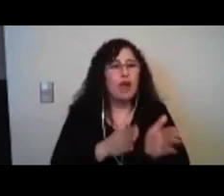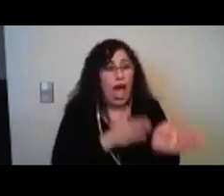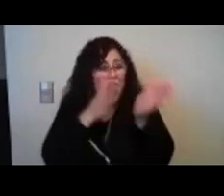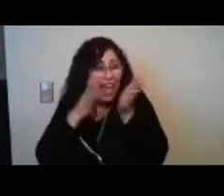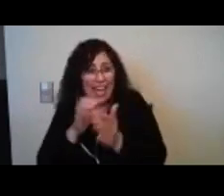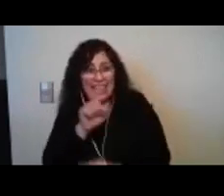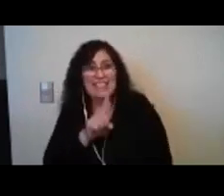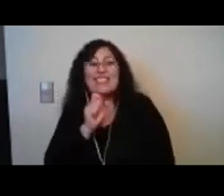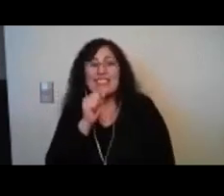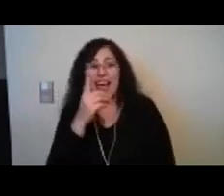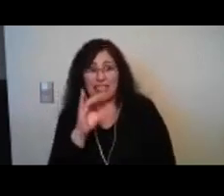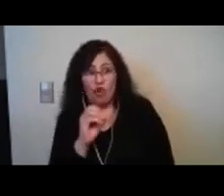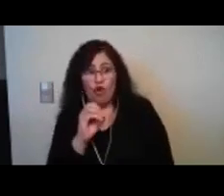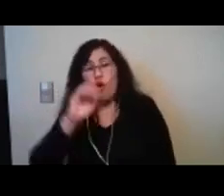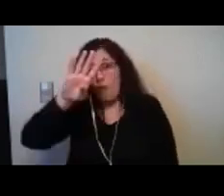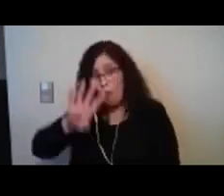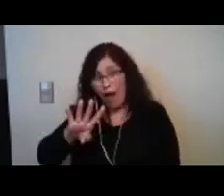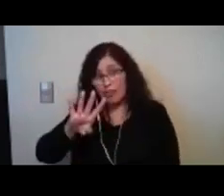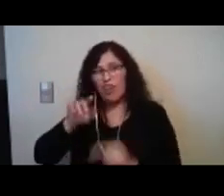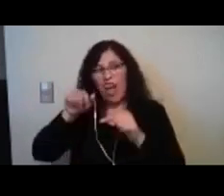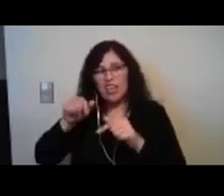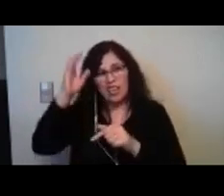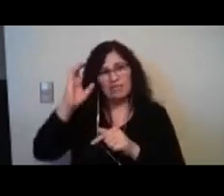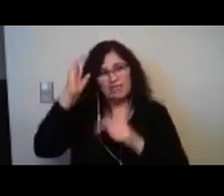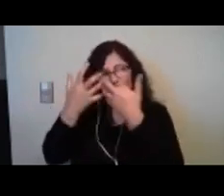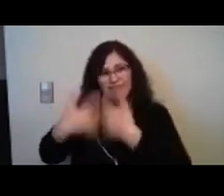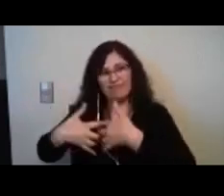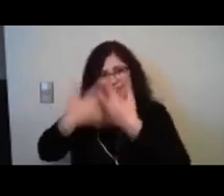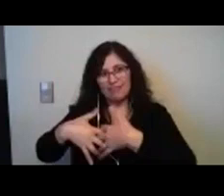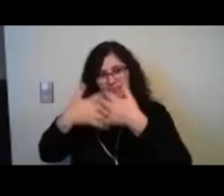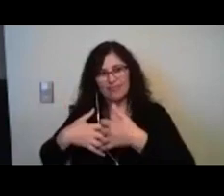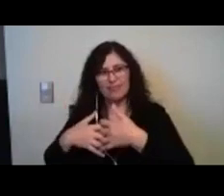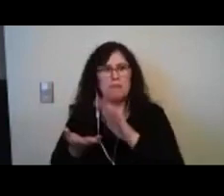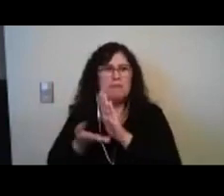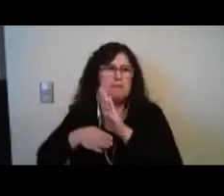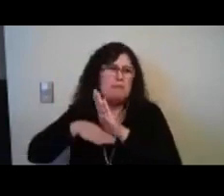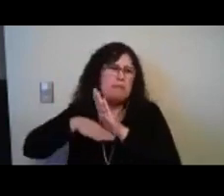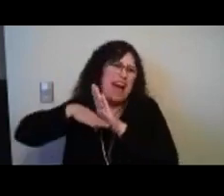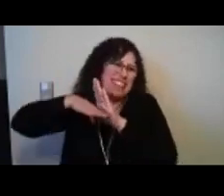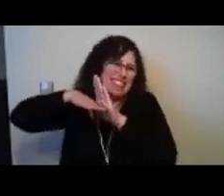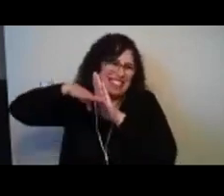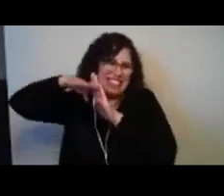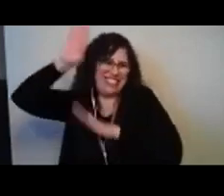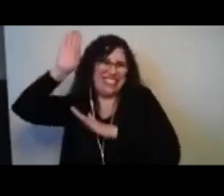escala, ya las funciones, la alteración de las funciones cognitivas van a ser mucho más evidentes, ¿ya?